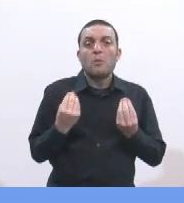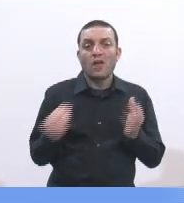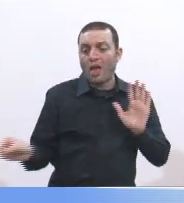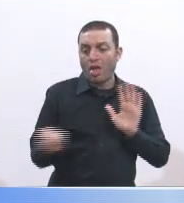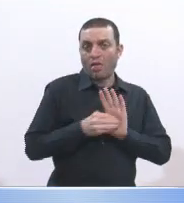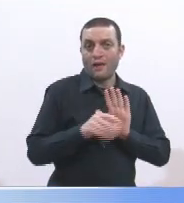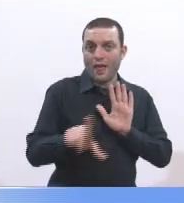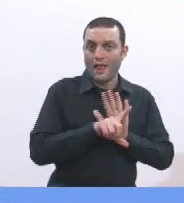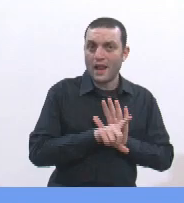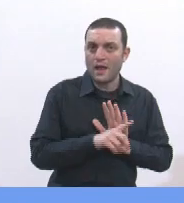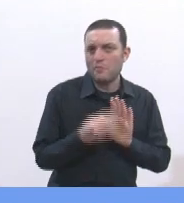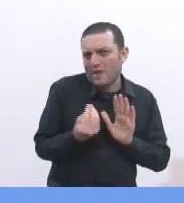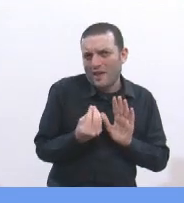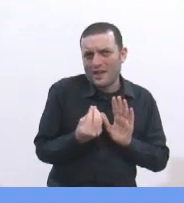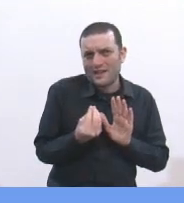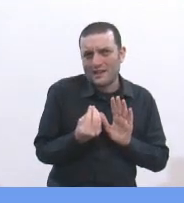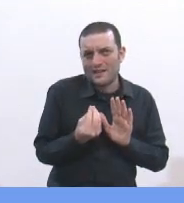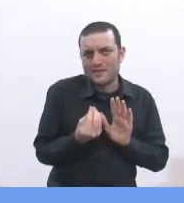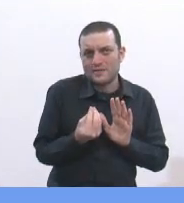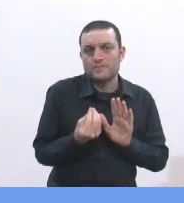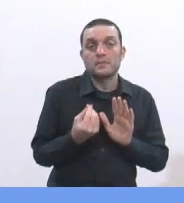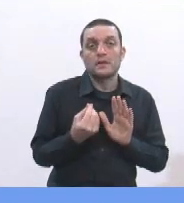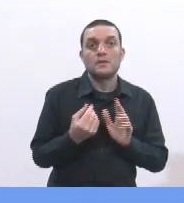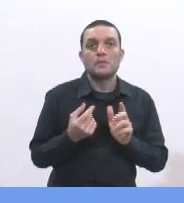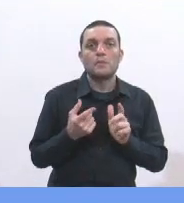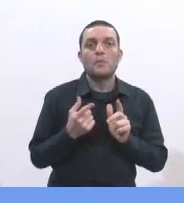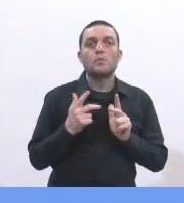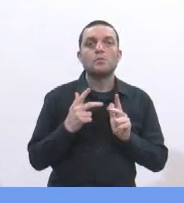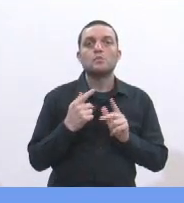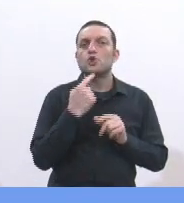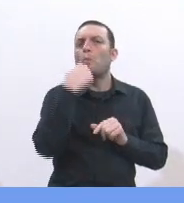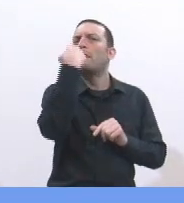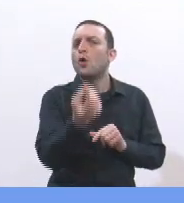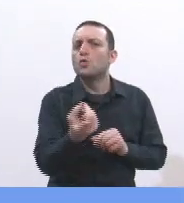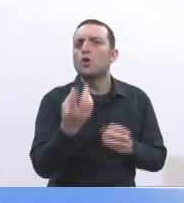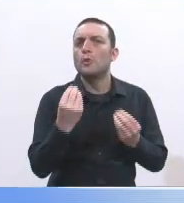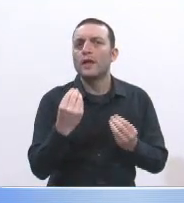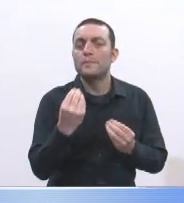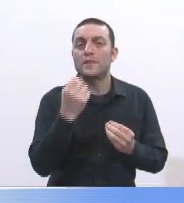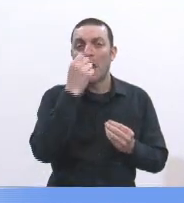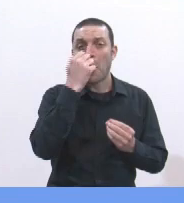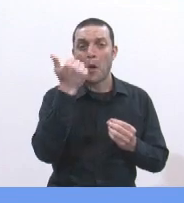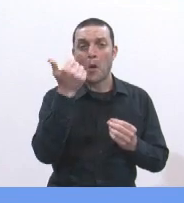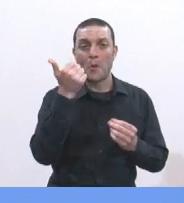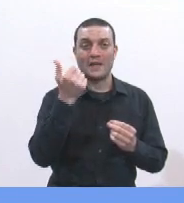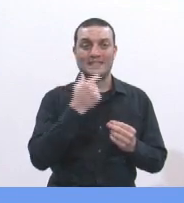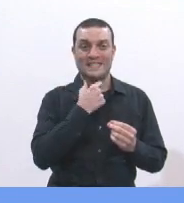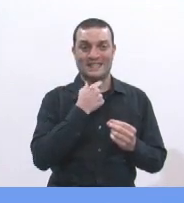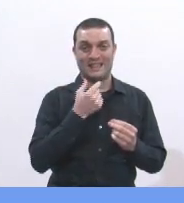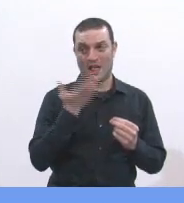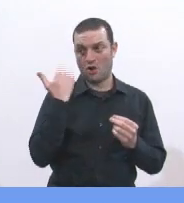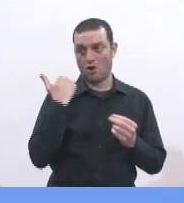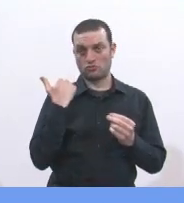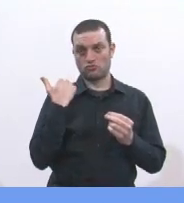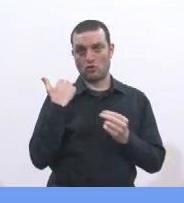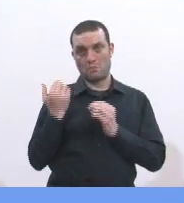sí porque yo porque planteó esta duda porque el 26 de agosto se